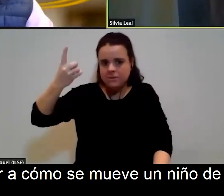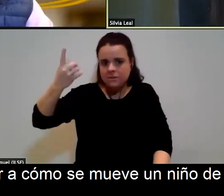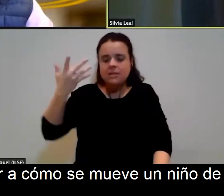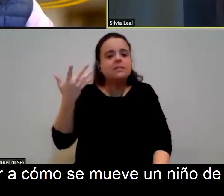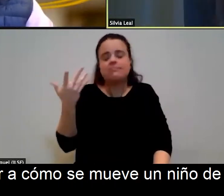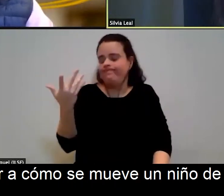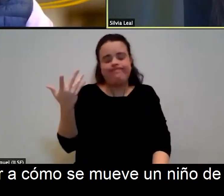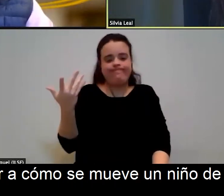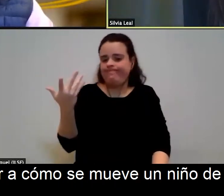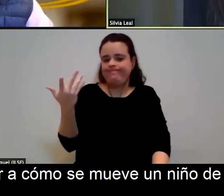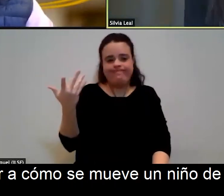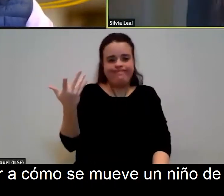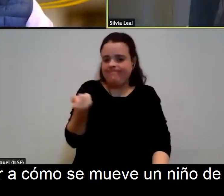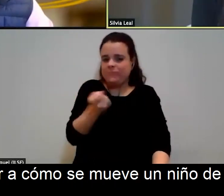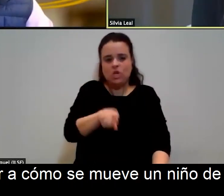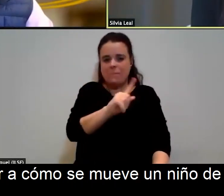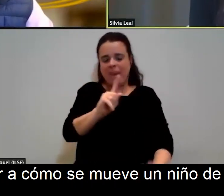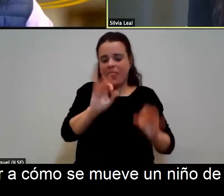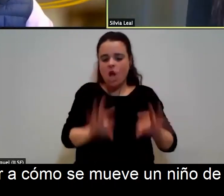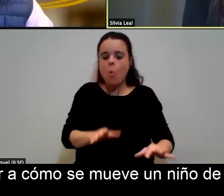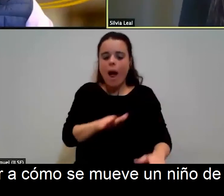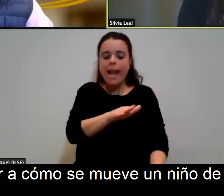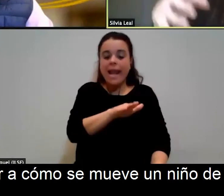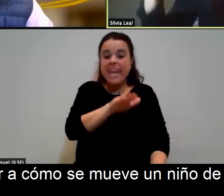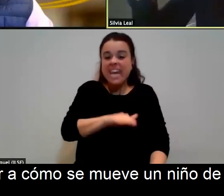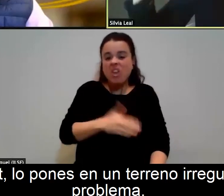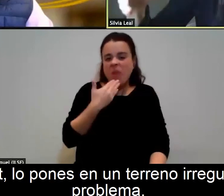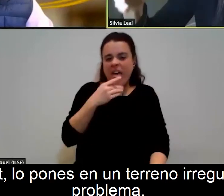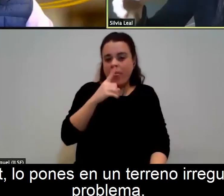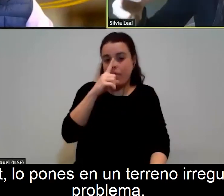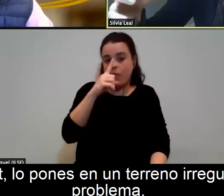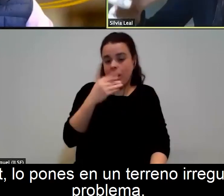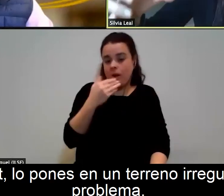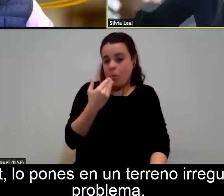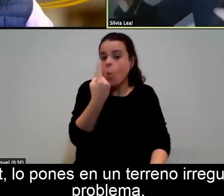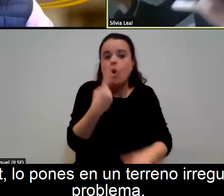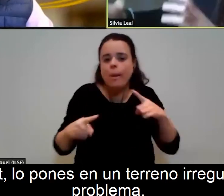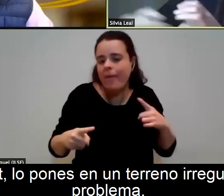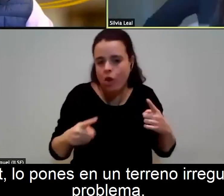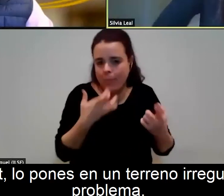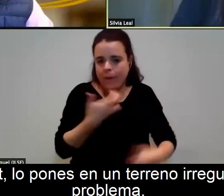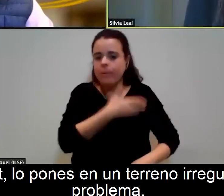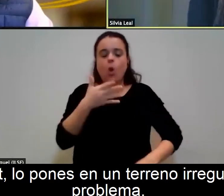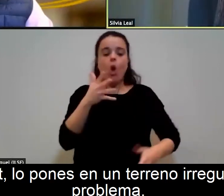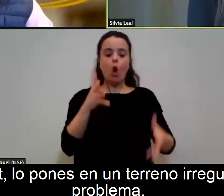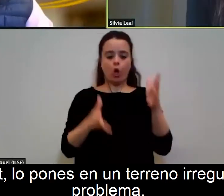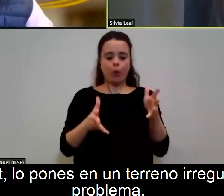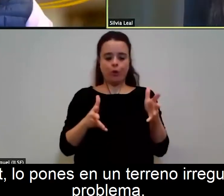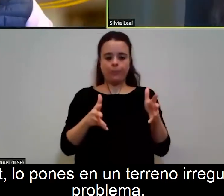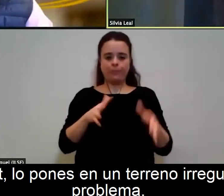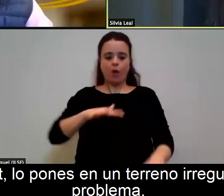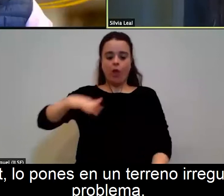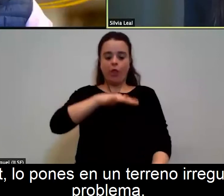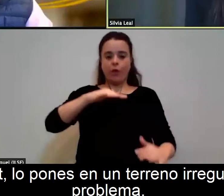a parecer a cómo se mueve un niño de 1 año y medio, ¿no? ¿Por qué? Pues porque tú coges uno de estos robots, lo pones en un terreno irregular